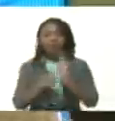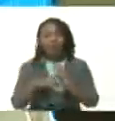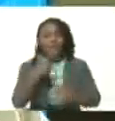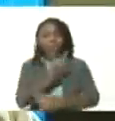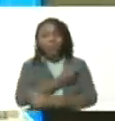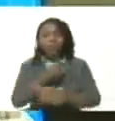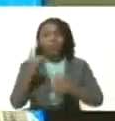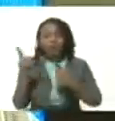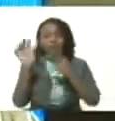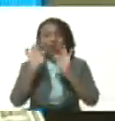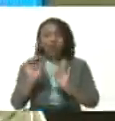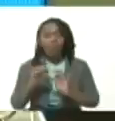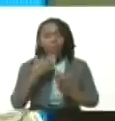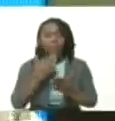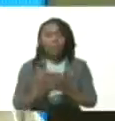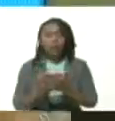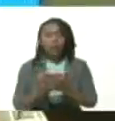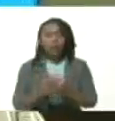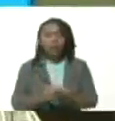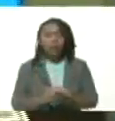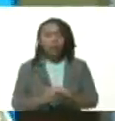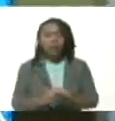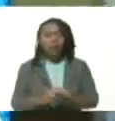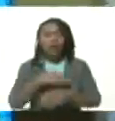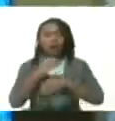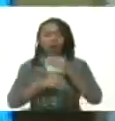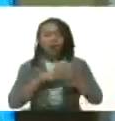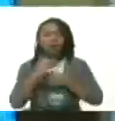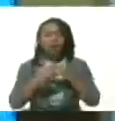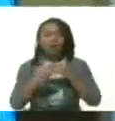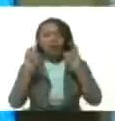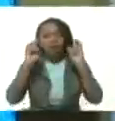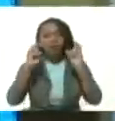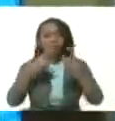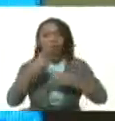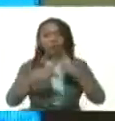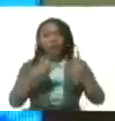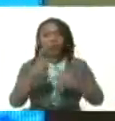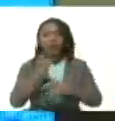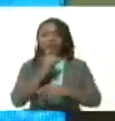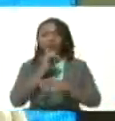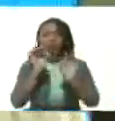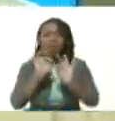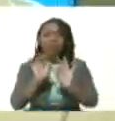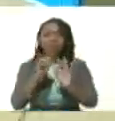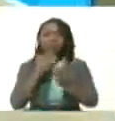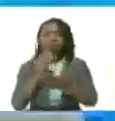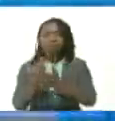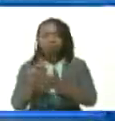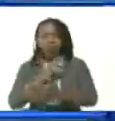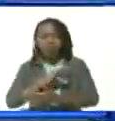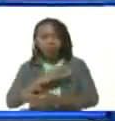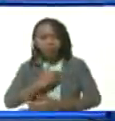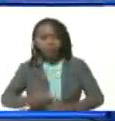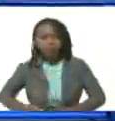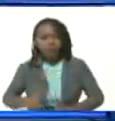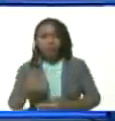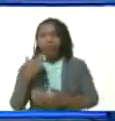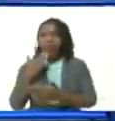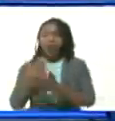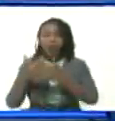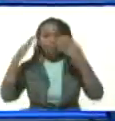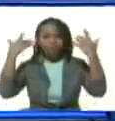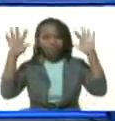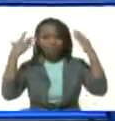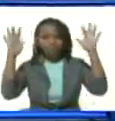De manera que permite, señor presidente, ejercer el proceso productivo sin ninguna dificultad. Gracias, señor presidente. Bueno, gracias. Un aplauso